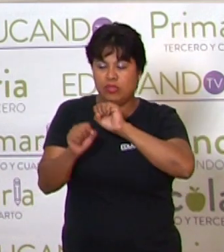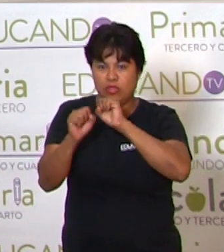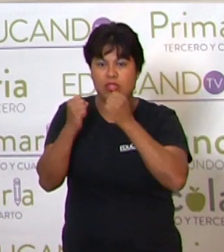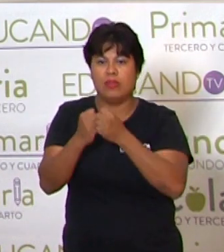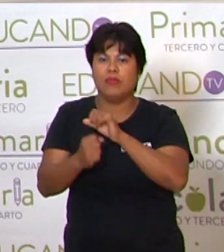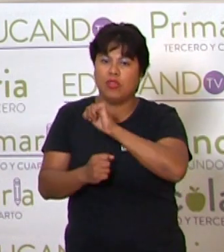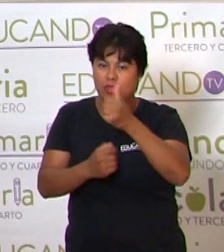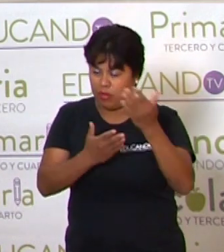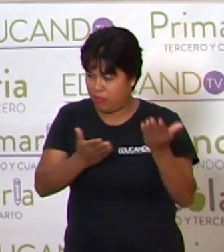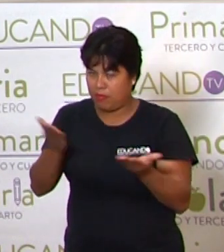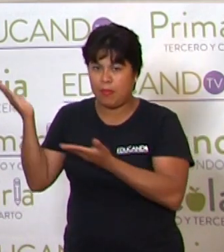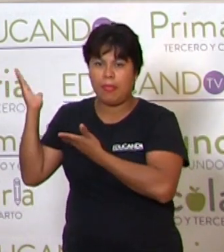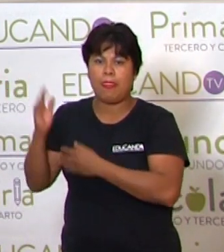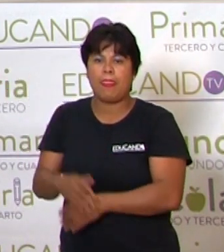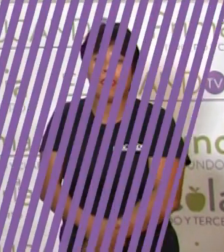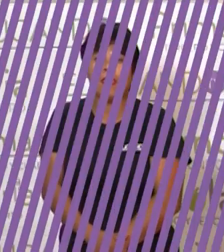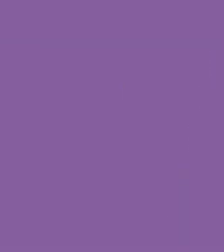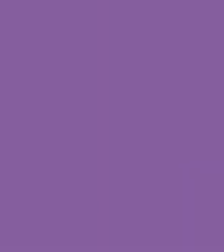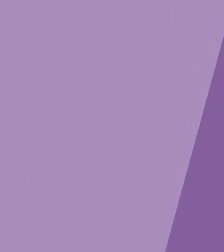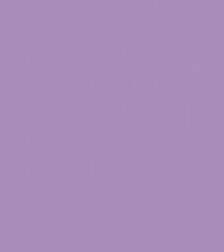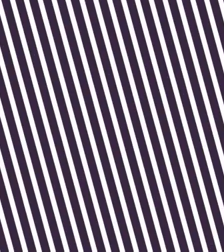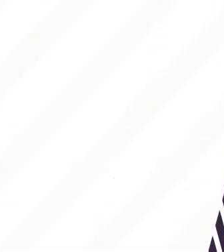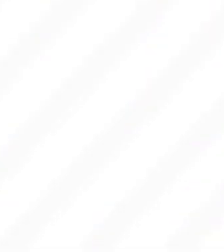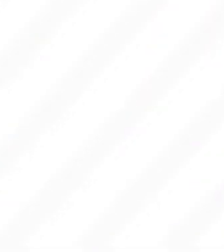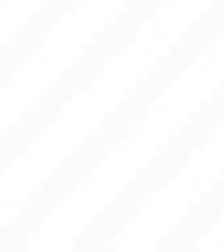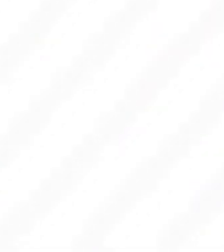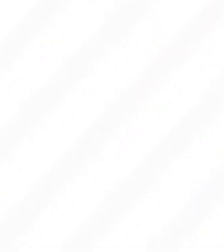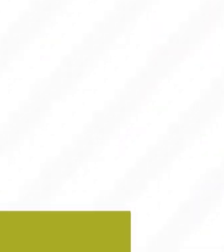ver la siguiente caricatura.